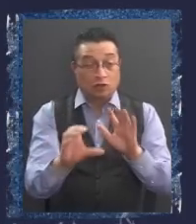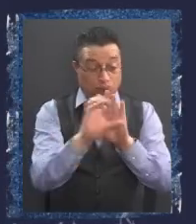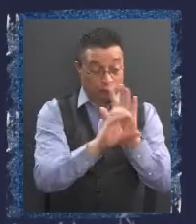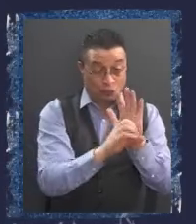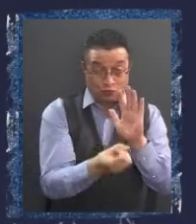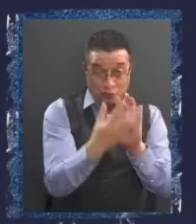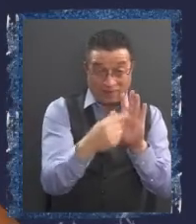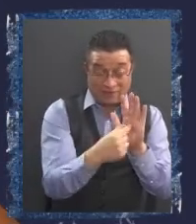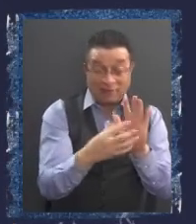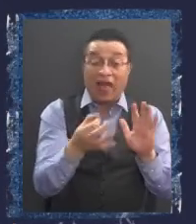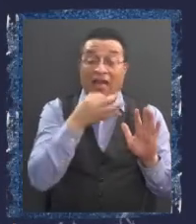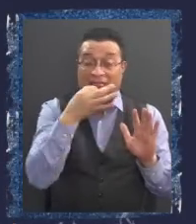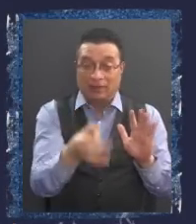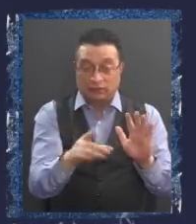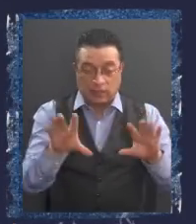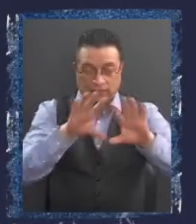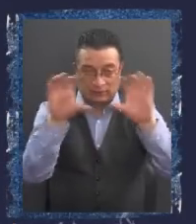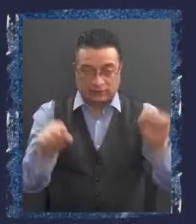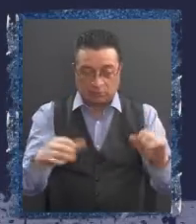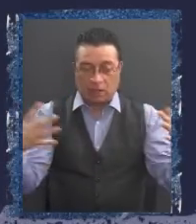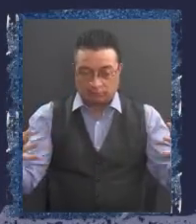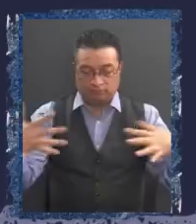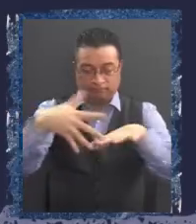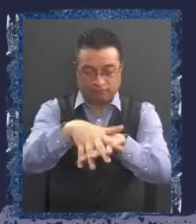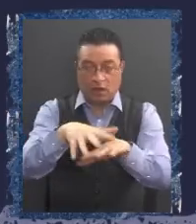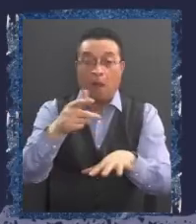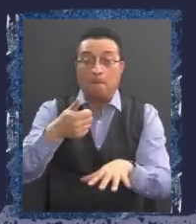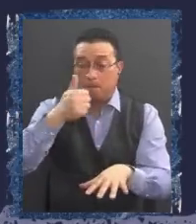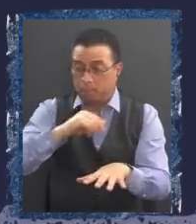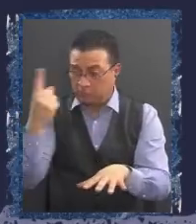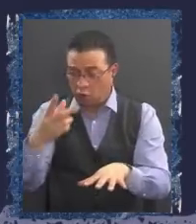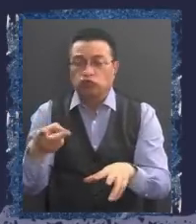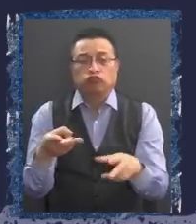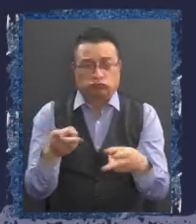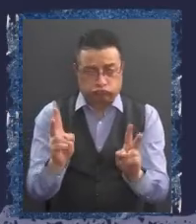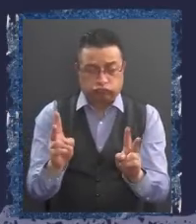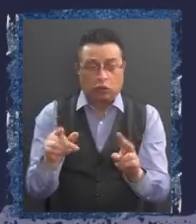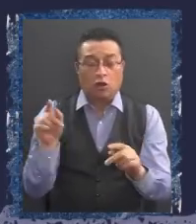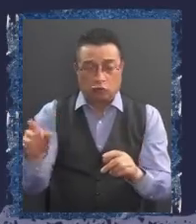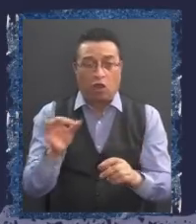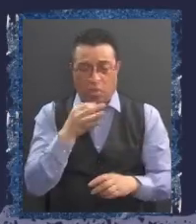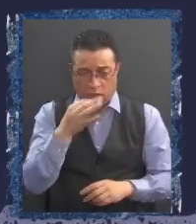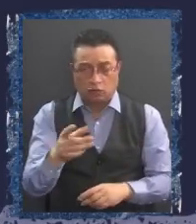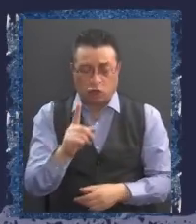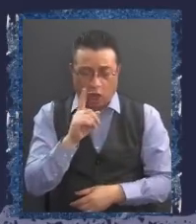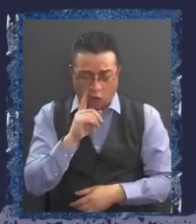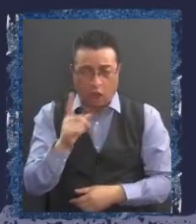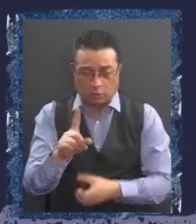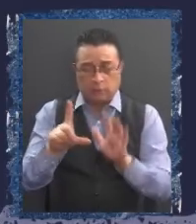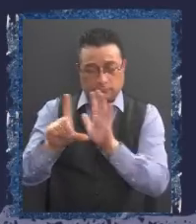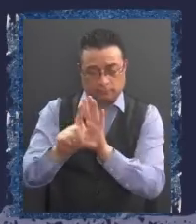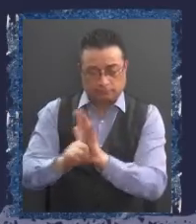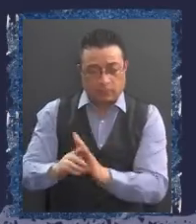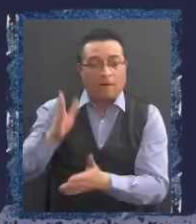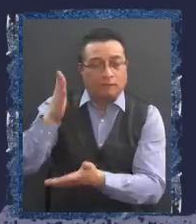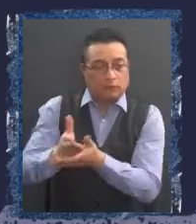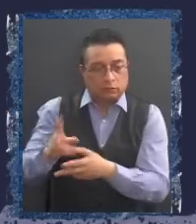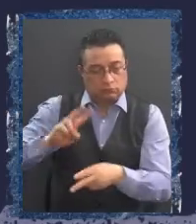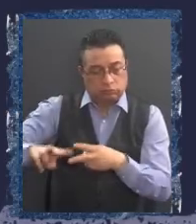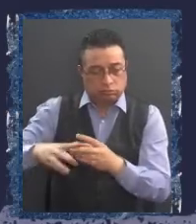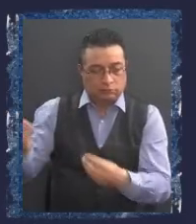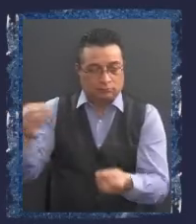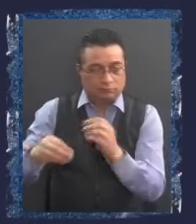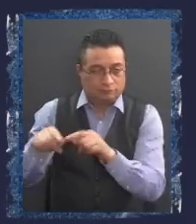que el sistema podrá estar integrado por privados, es decir, la Convención entrega a los legisladores la decisión final. Esta